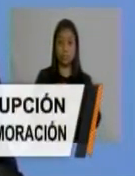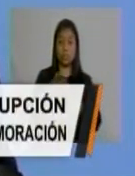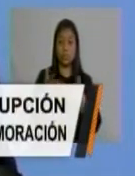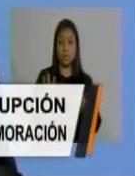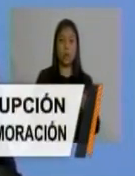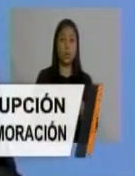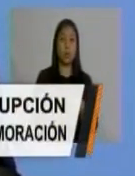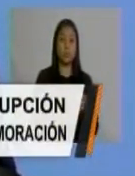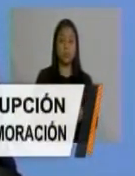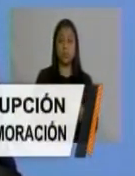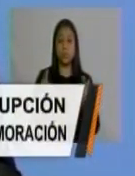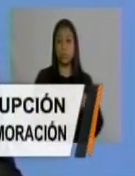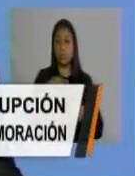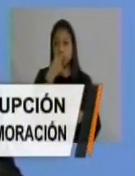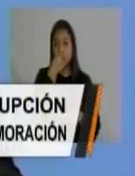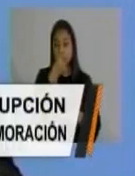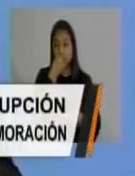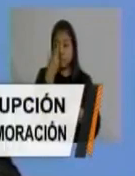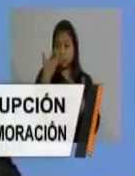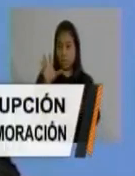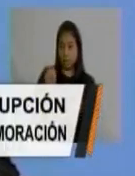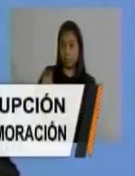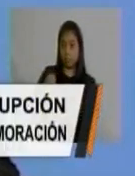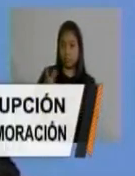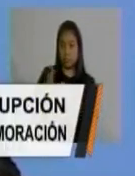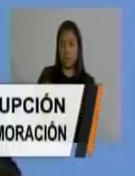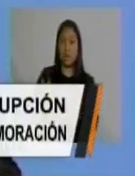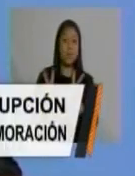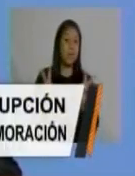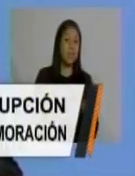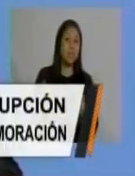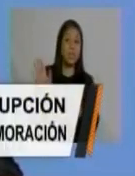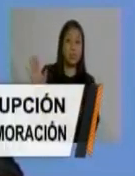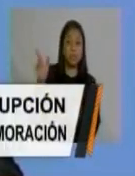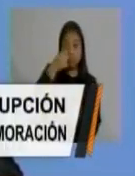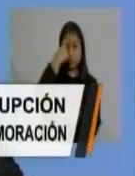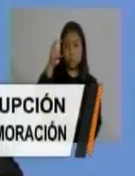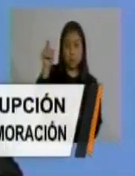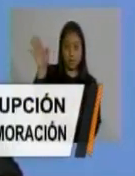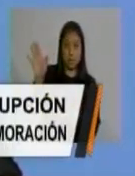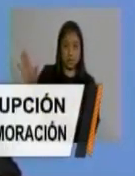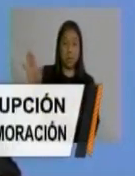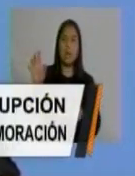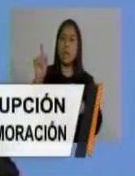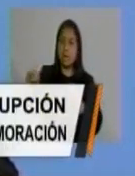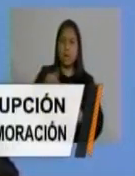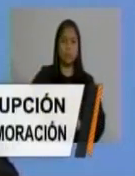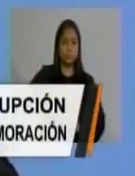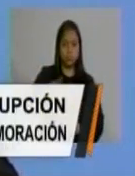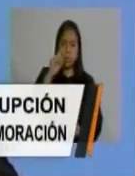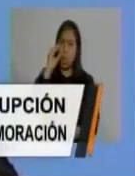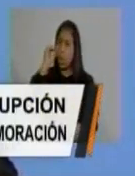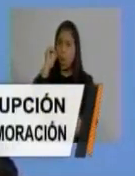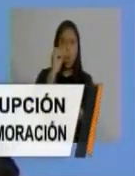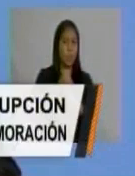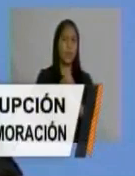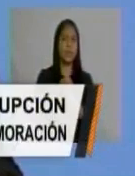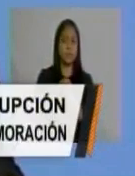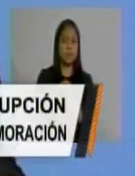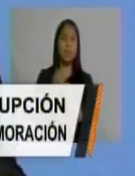Presidencial contra la Corrupción para que en el marco de sus atribuciones actúe con absoluta objetividad,